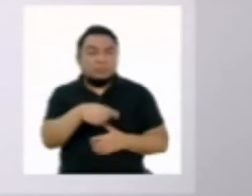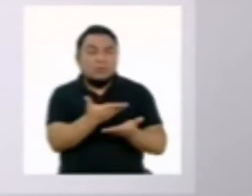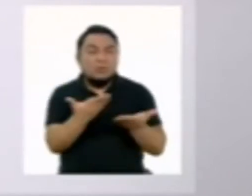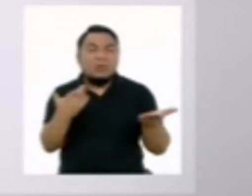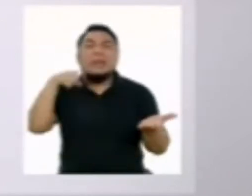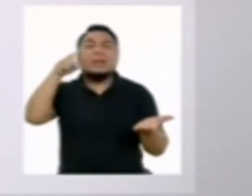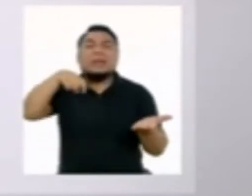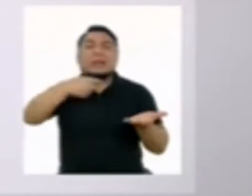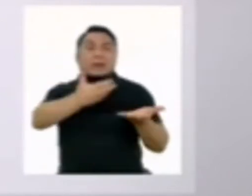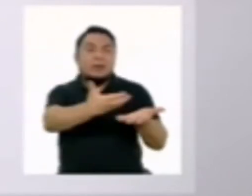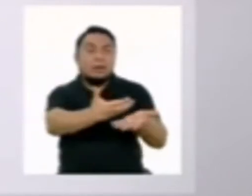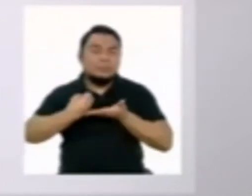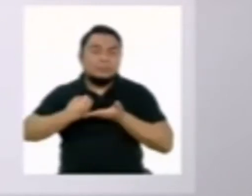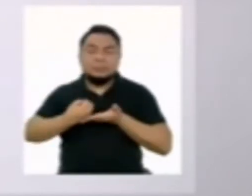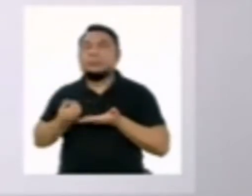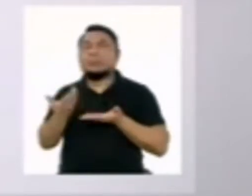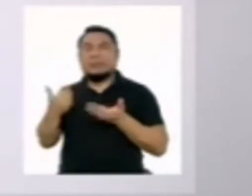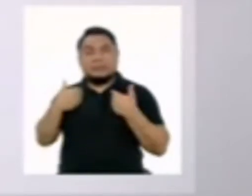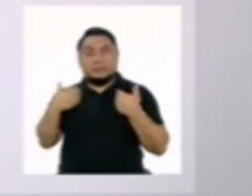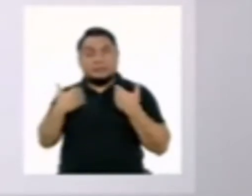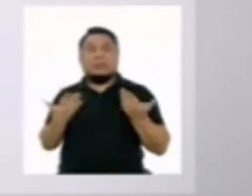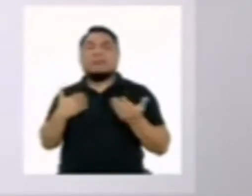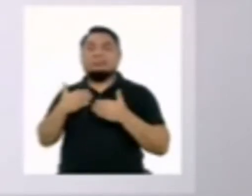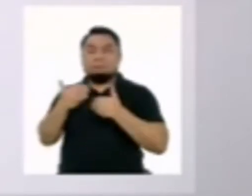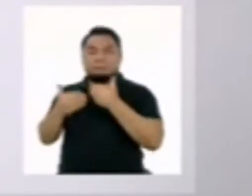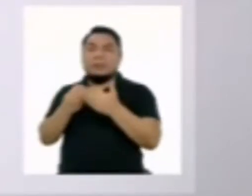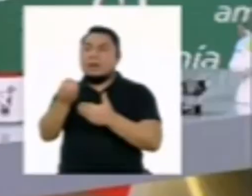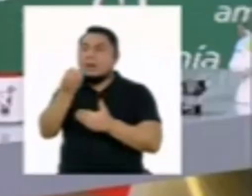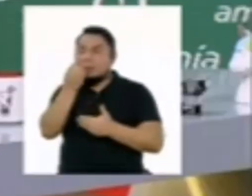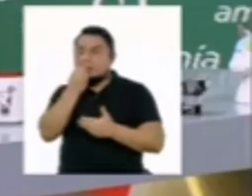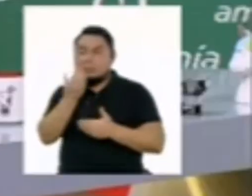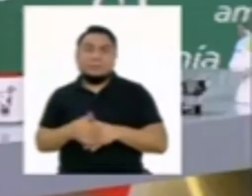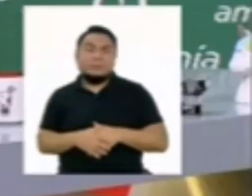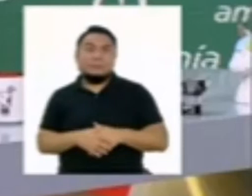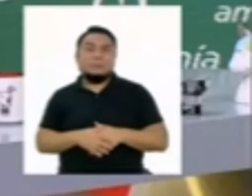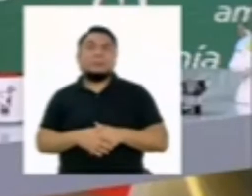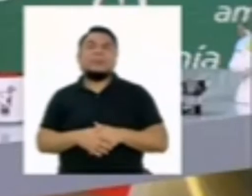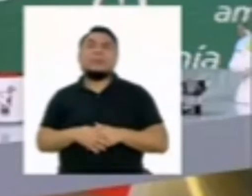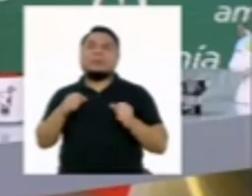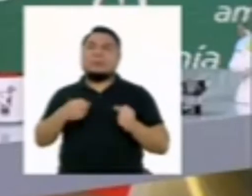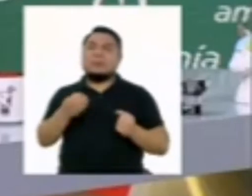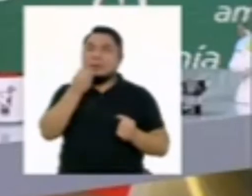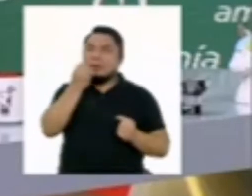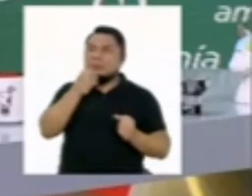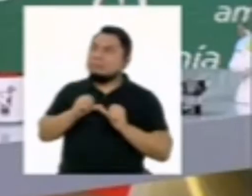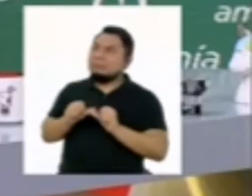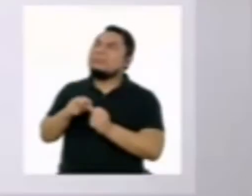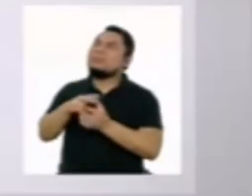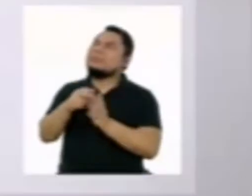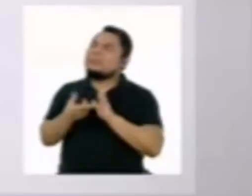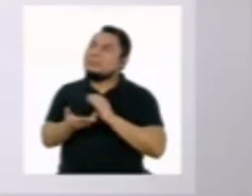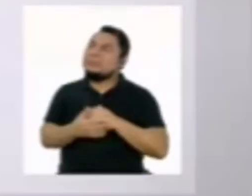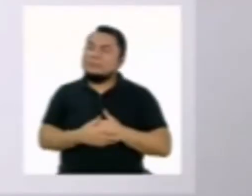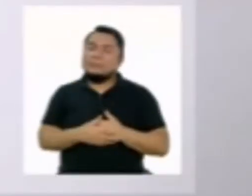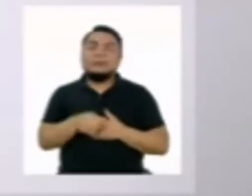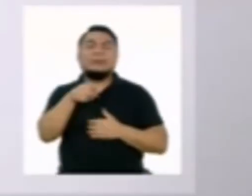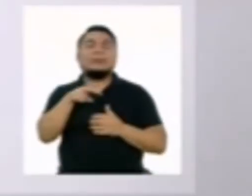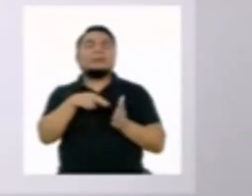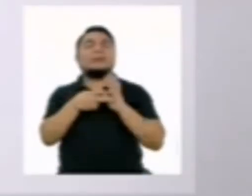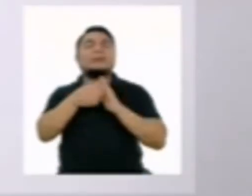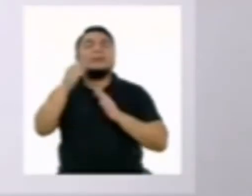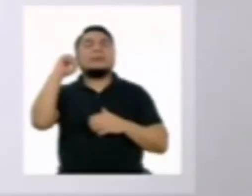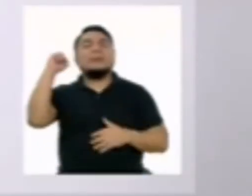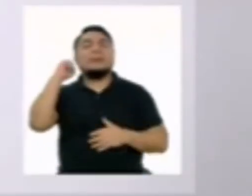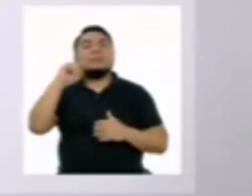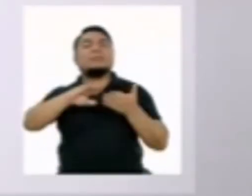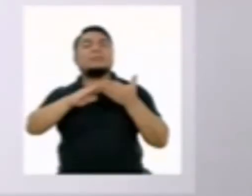recursos necesarios y así tener una soberanía alimentaria. ¿Soberanía alimentaria? ¿Qué es eso? Se refiere al derecho